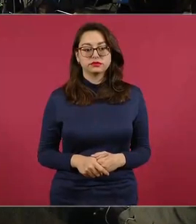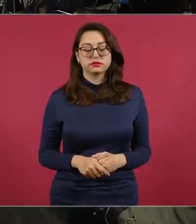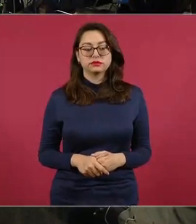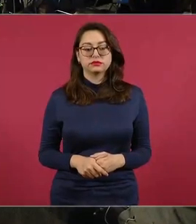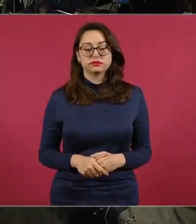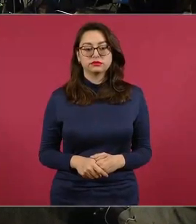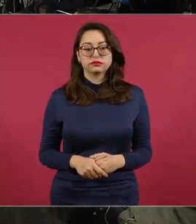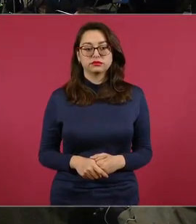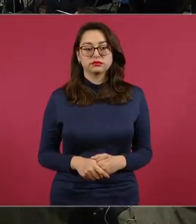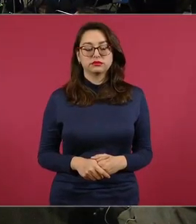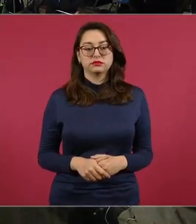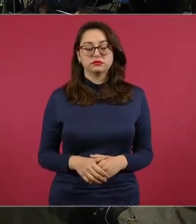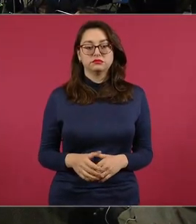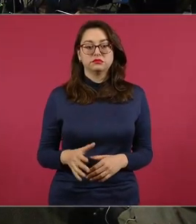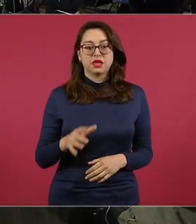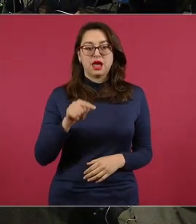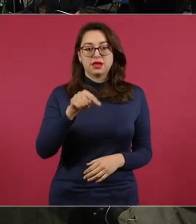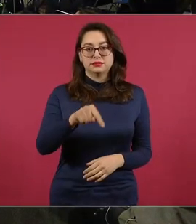Constitución,